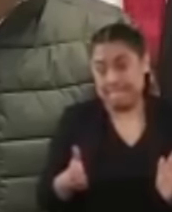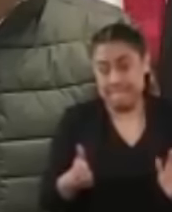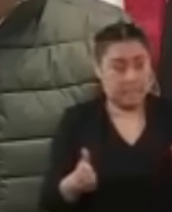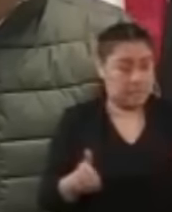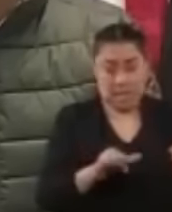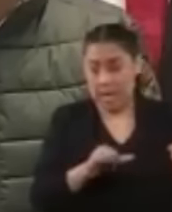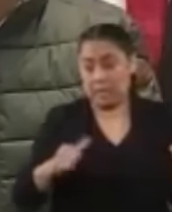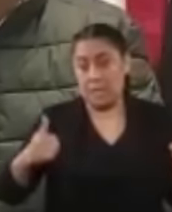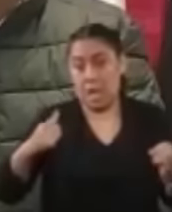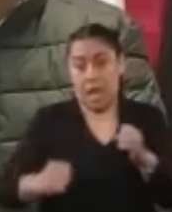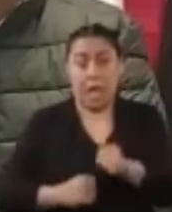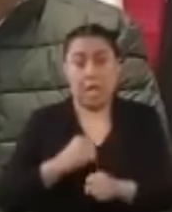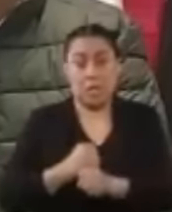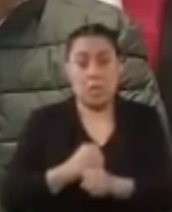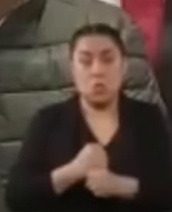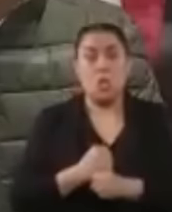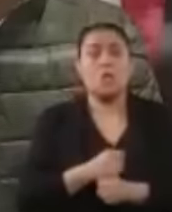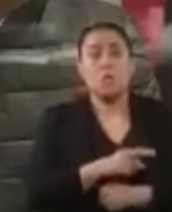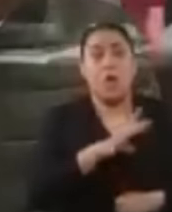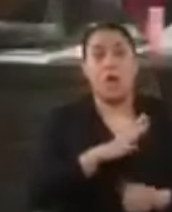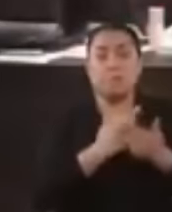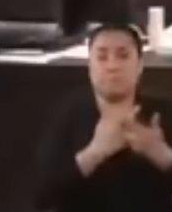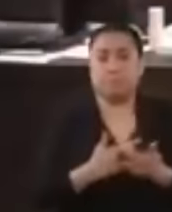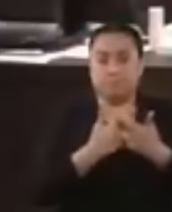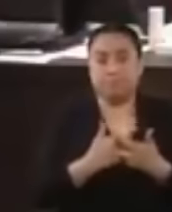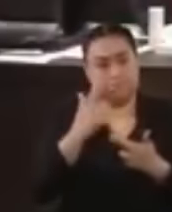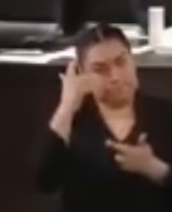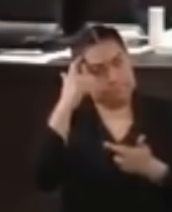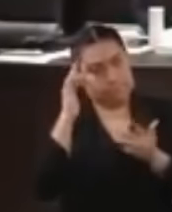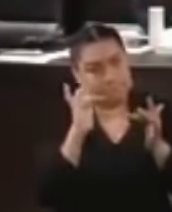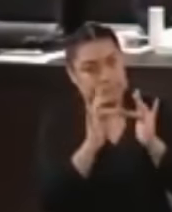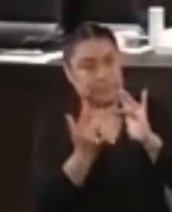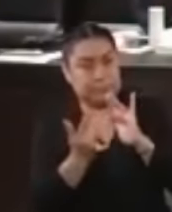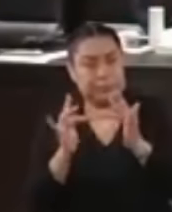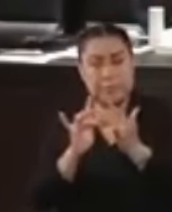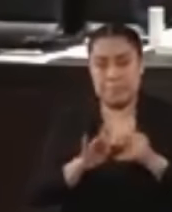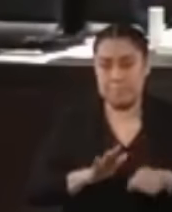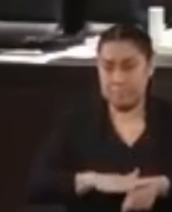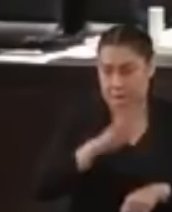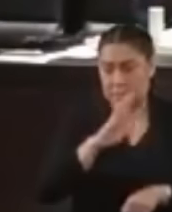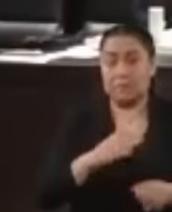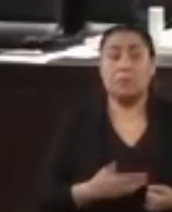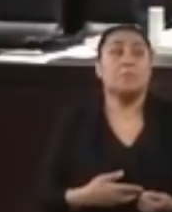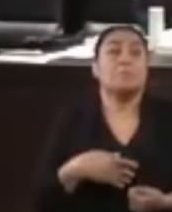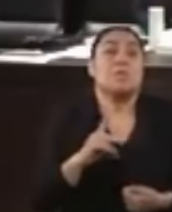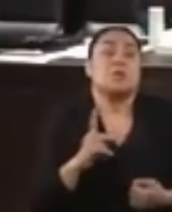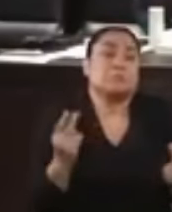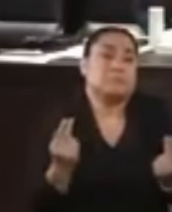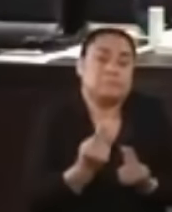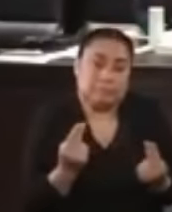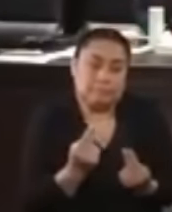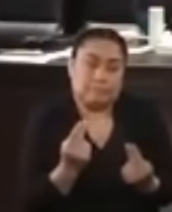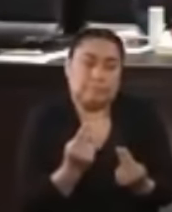6 años es cuando mayor conexión neuronal hace. Pero eso se requiere de profesionales para